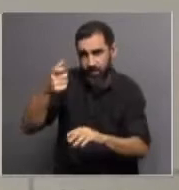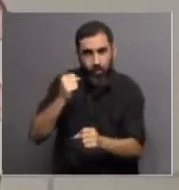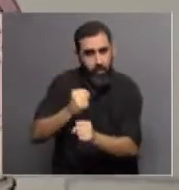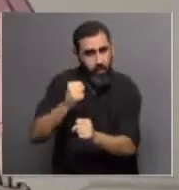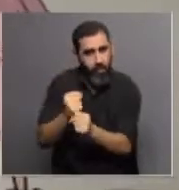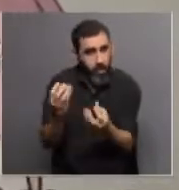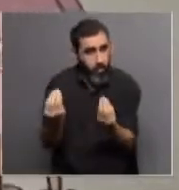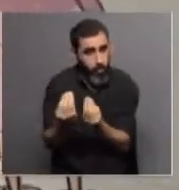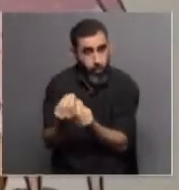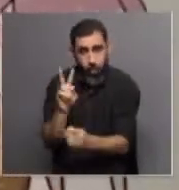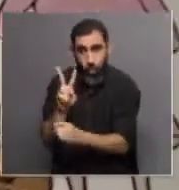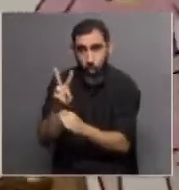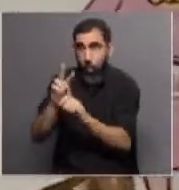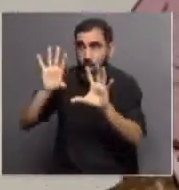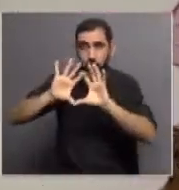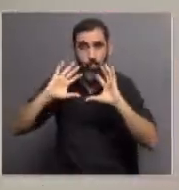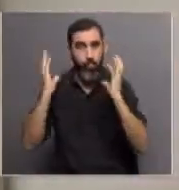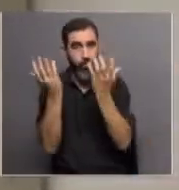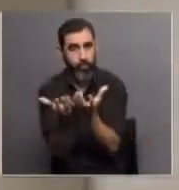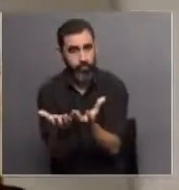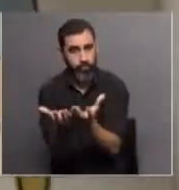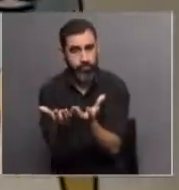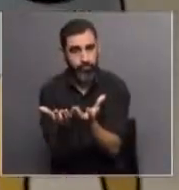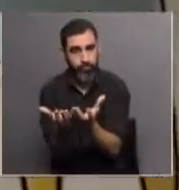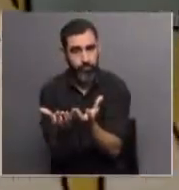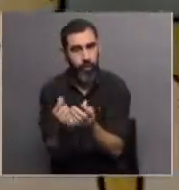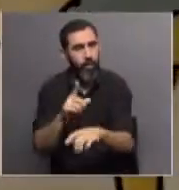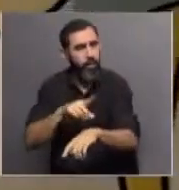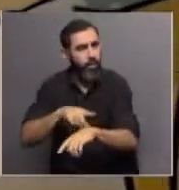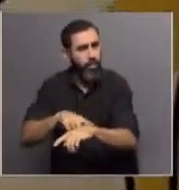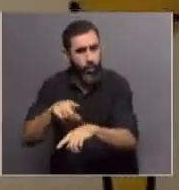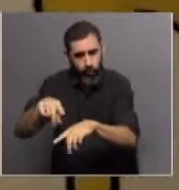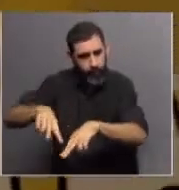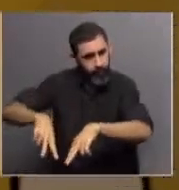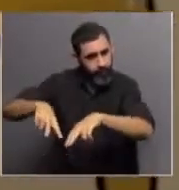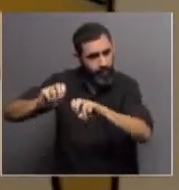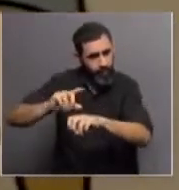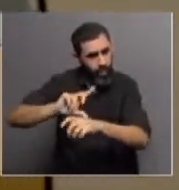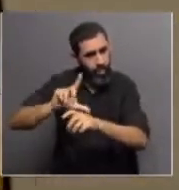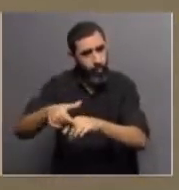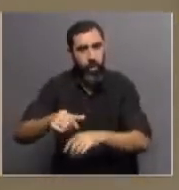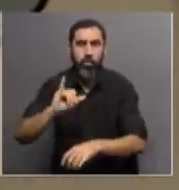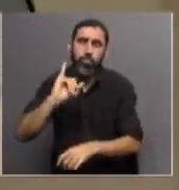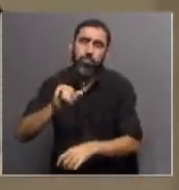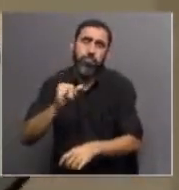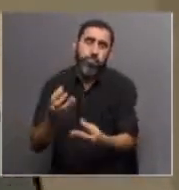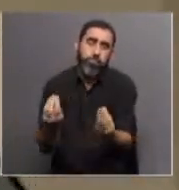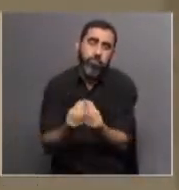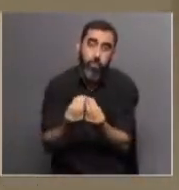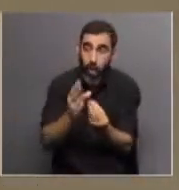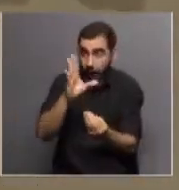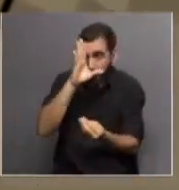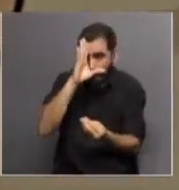trabajan mucho para proteger el planeta. ¿Lleva mucho tiempo investigar eso? Sí, mucho.